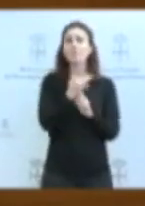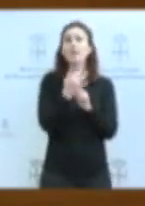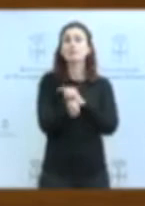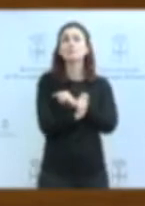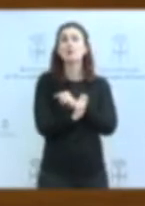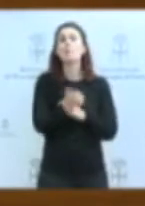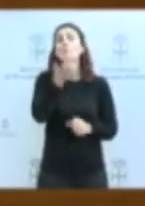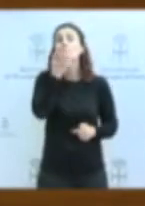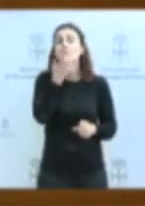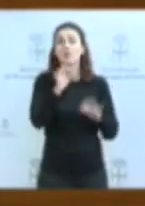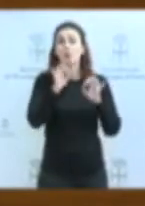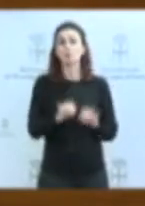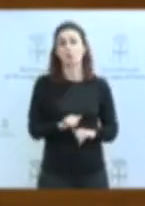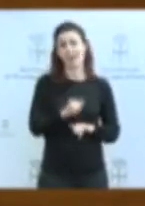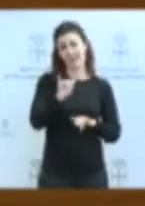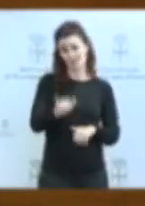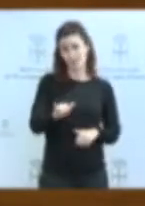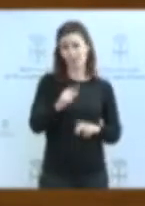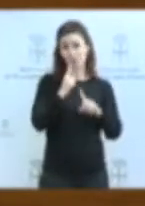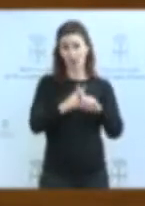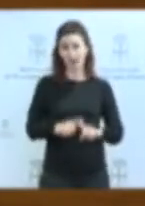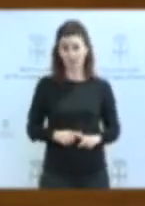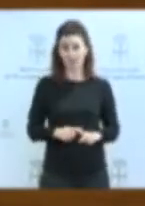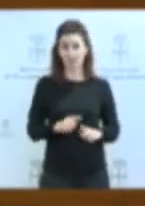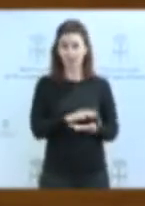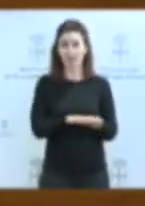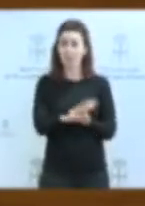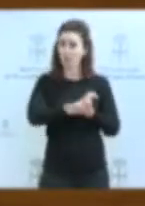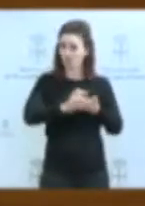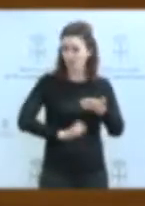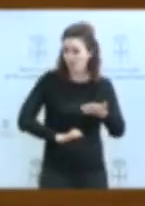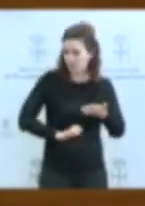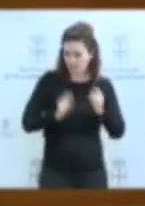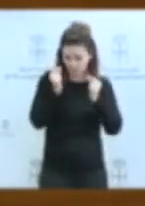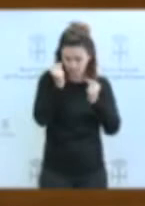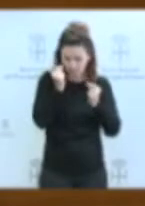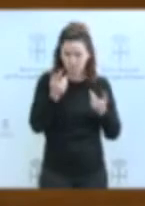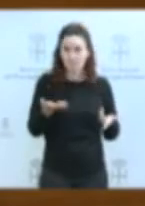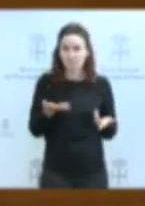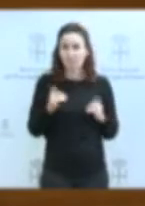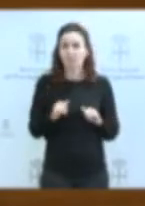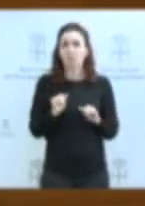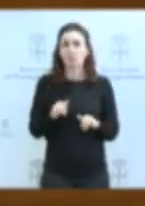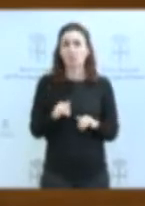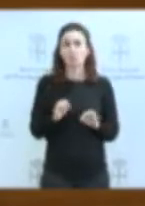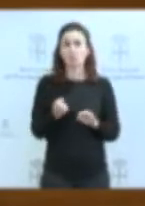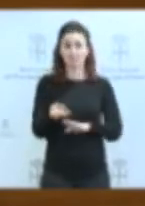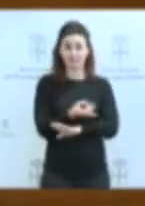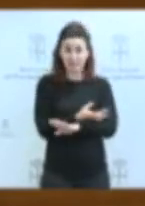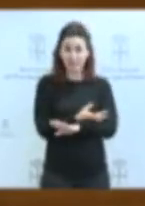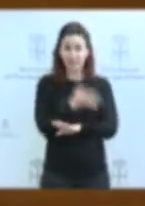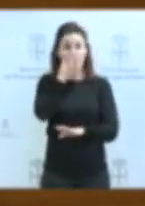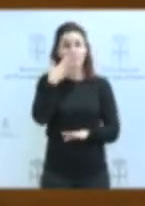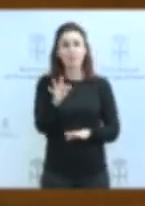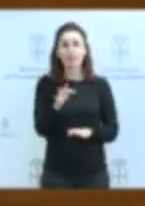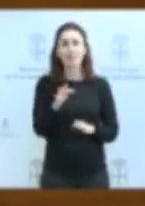acuerdo a esos datos de este informe en concreto, tiene comunicaciones vía tren con Francia, Bruselas, París, Estrasburgo y parte de